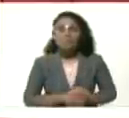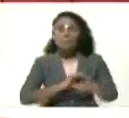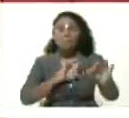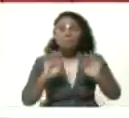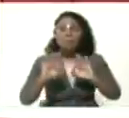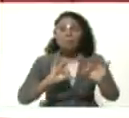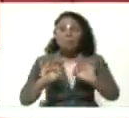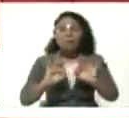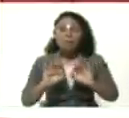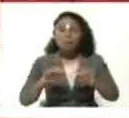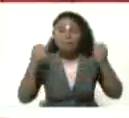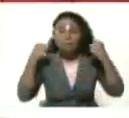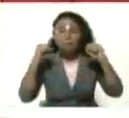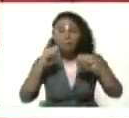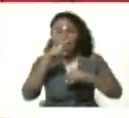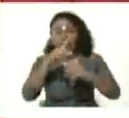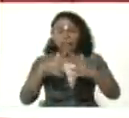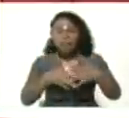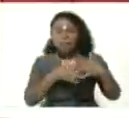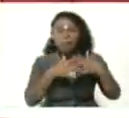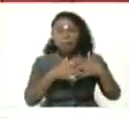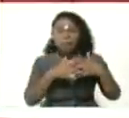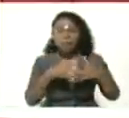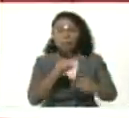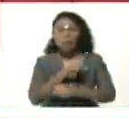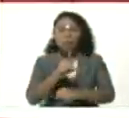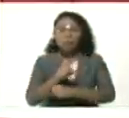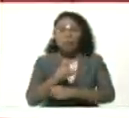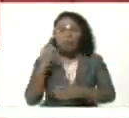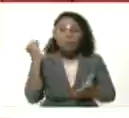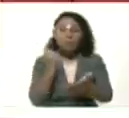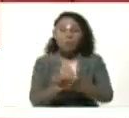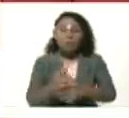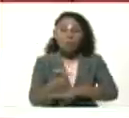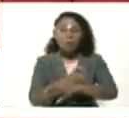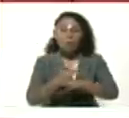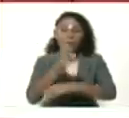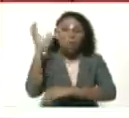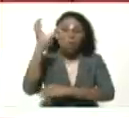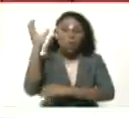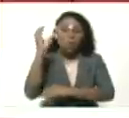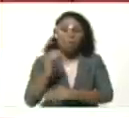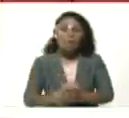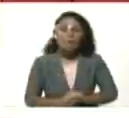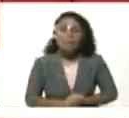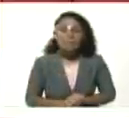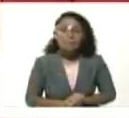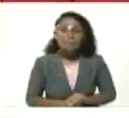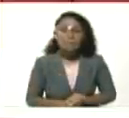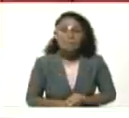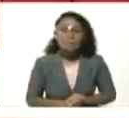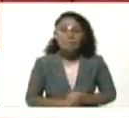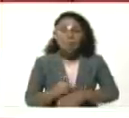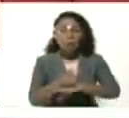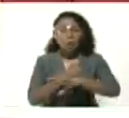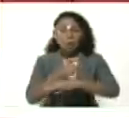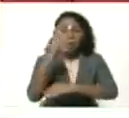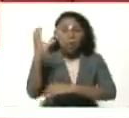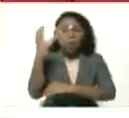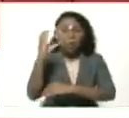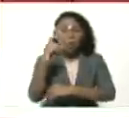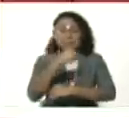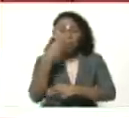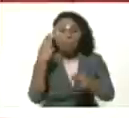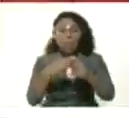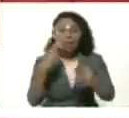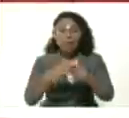Preparados y entrenados en Estados Unidos y ordenado el asesinato por el gobierno colombiano. El gobierno colombiano se ha convertido en un peligro